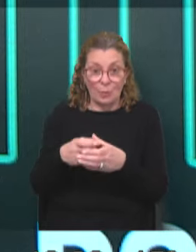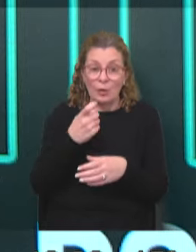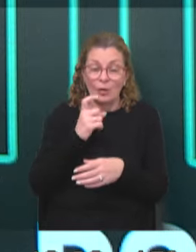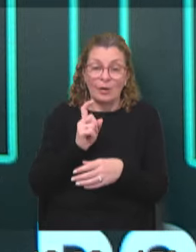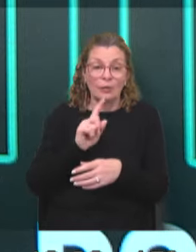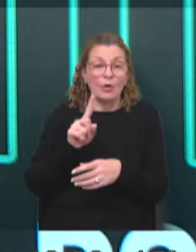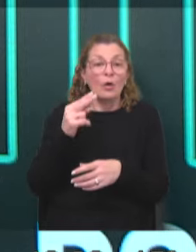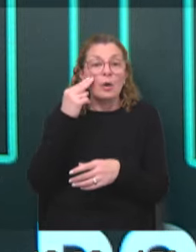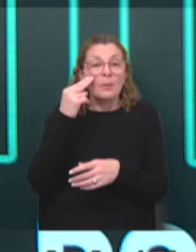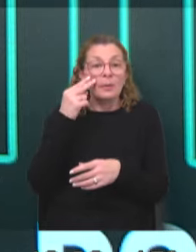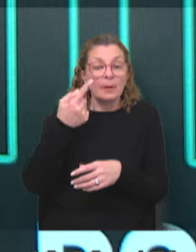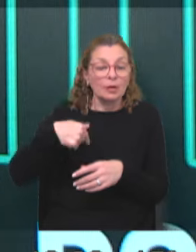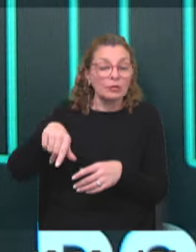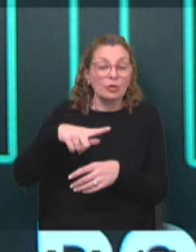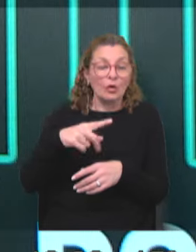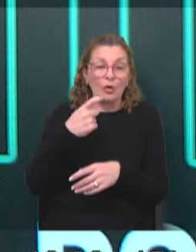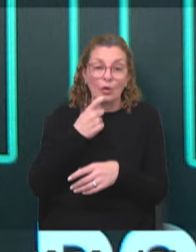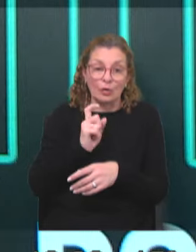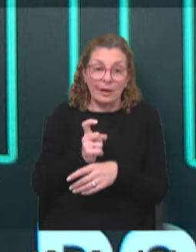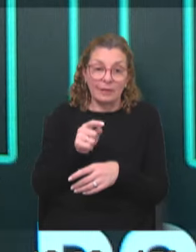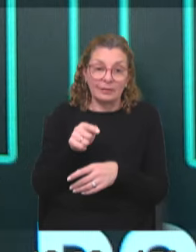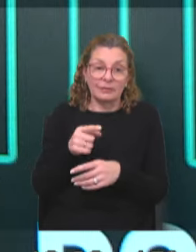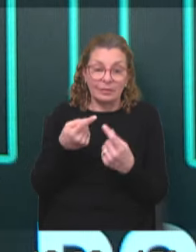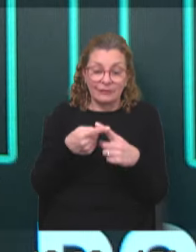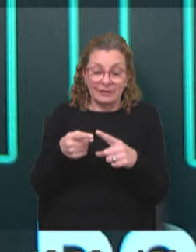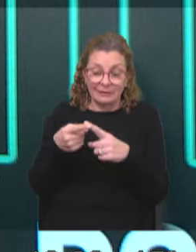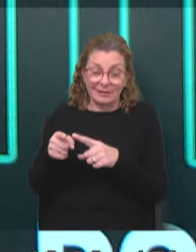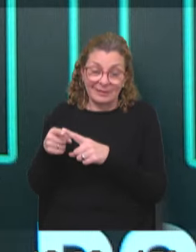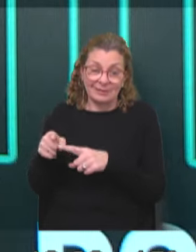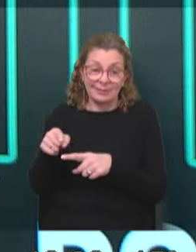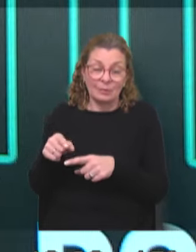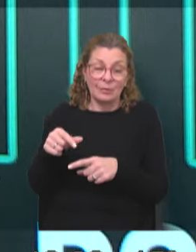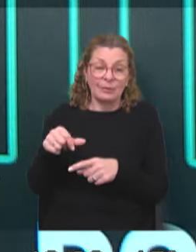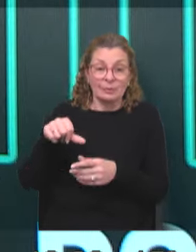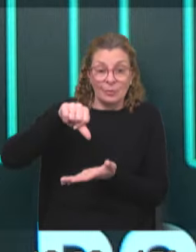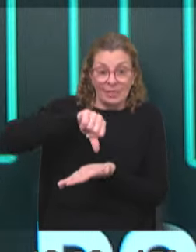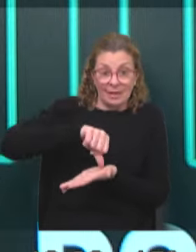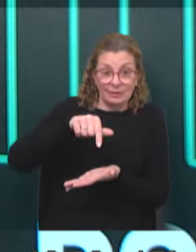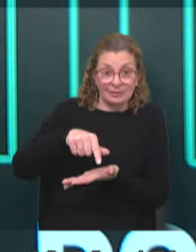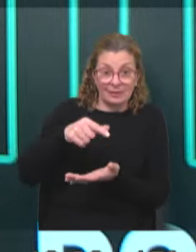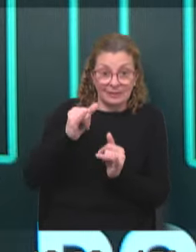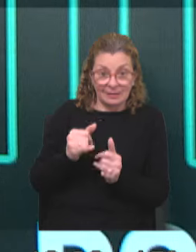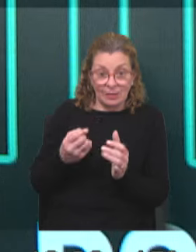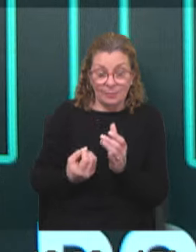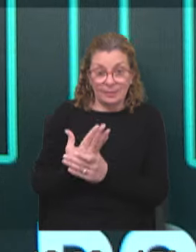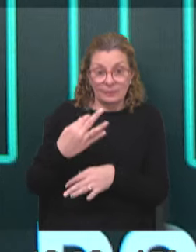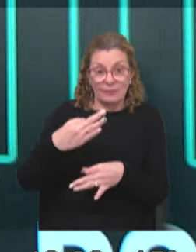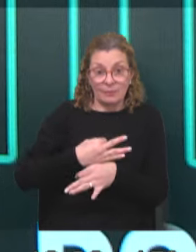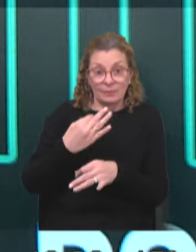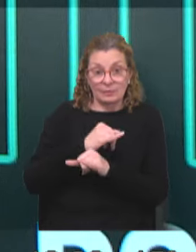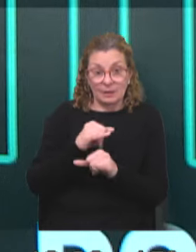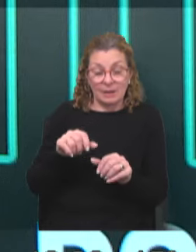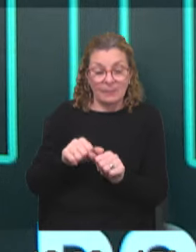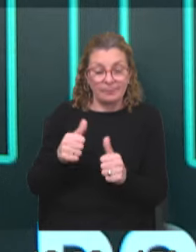con un problema de todo el partido Colorado no bueno eso han sido varias etapas ciudadanos en Sí ahora con la parición de bord verde termina de